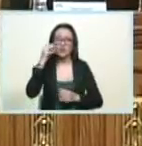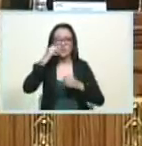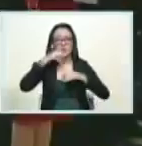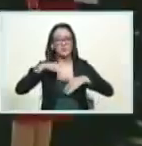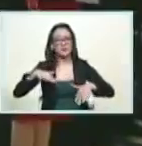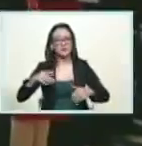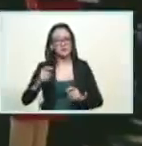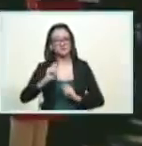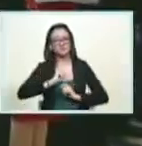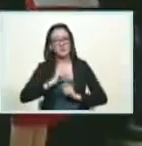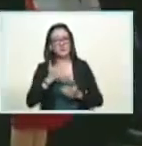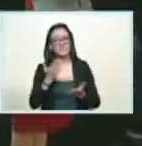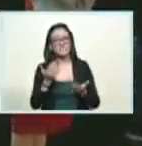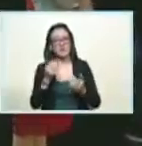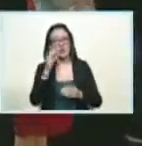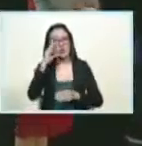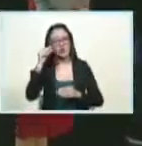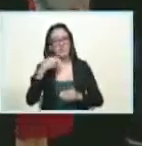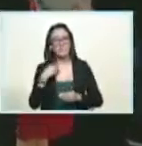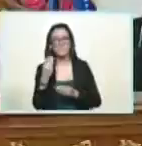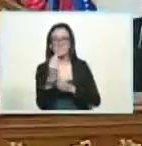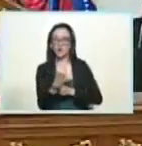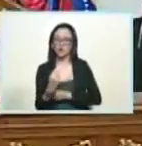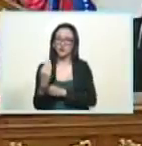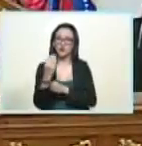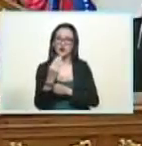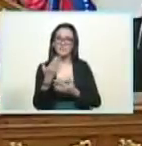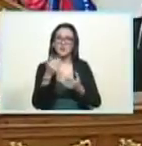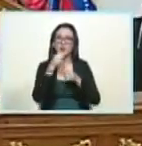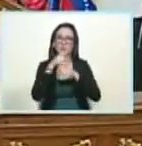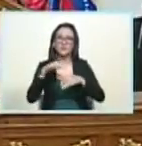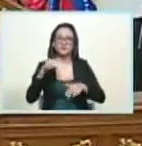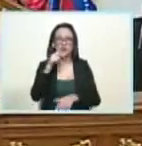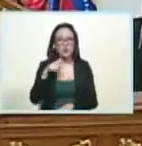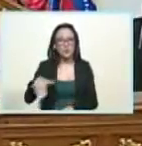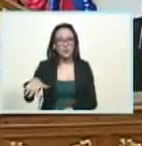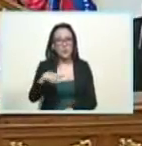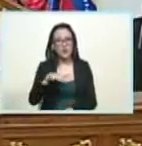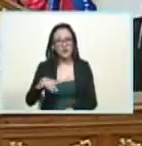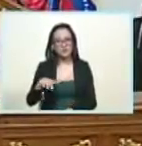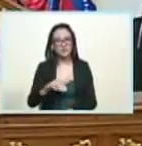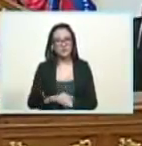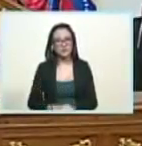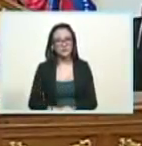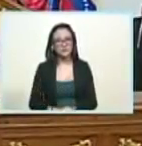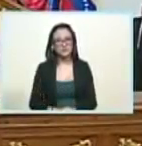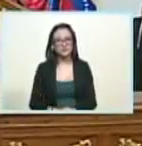bendiga, pido a Dios me proteja, pido las bendiciones del pueblo.